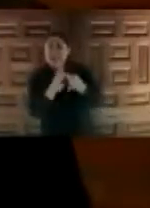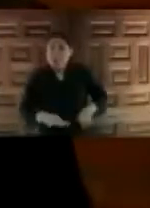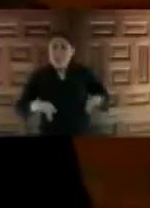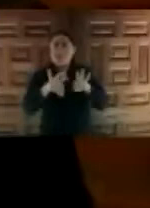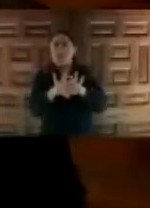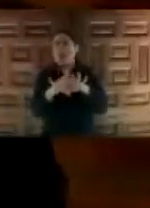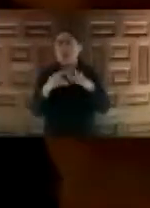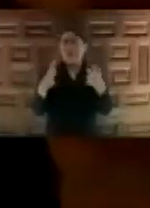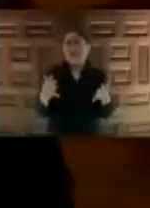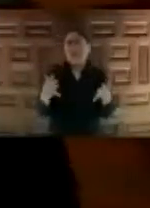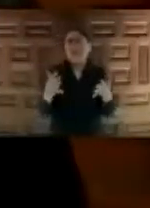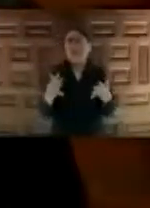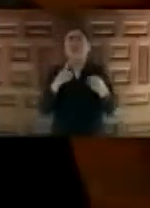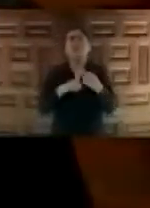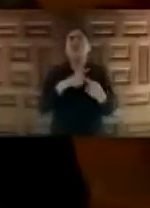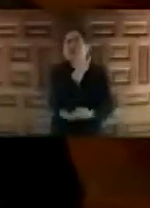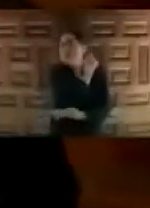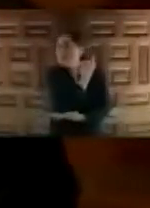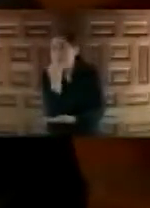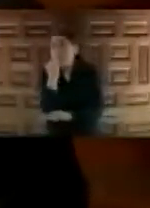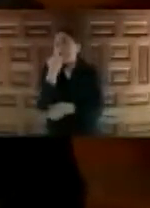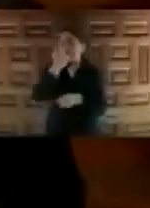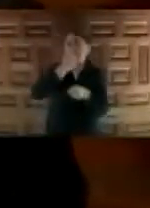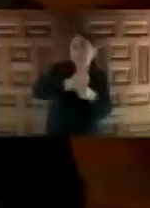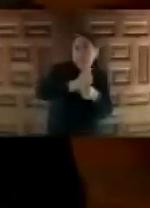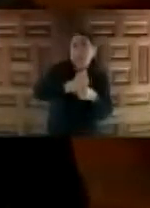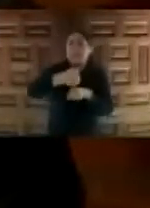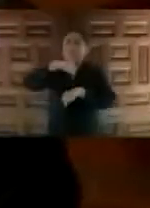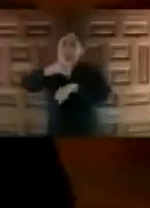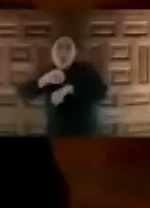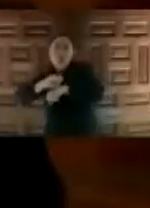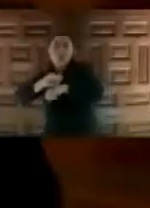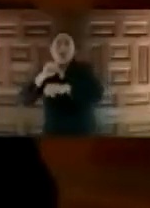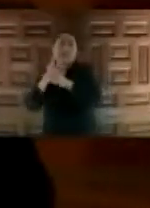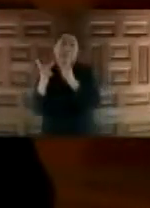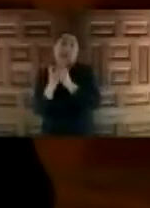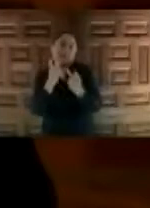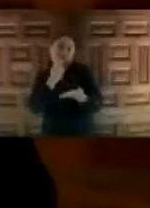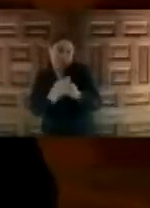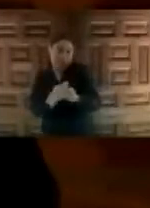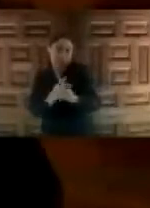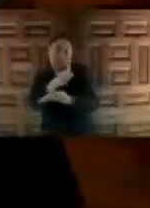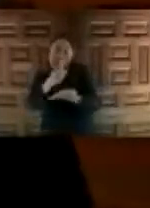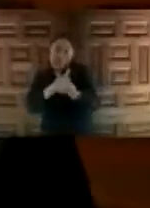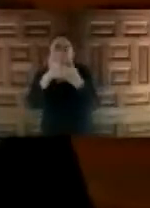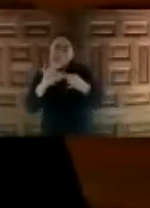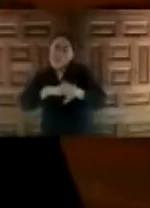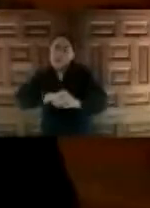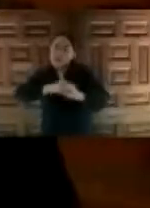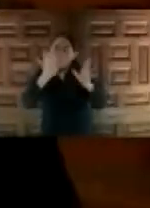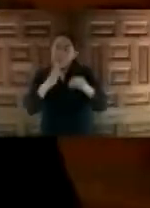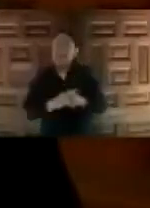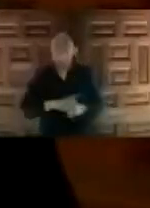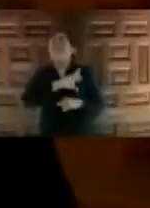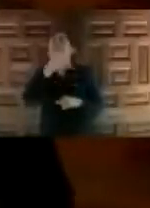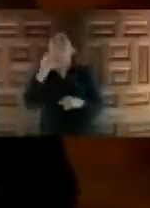La relación entre el preescolar y la primaria y la secundaria, y así, ¿no? Creo que la ley lo señala muy bien. Y finalmente,